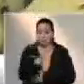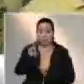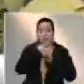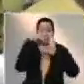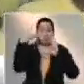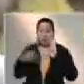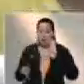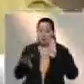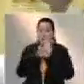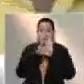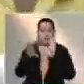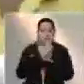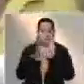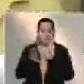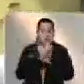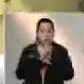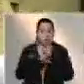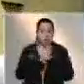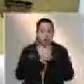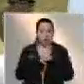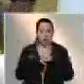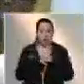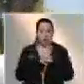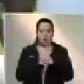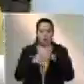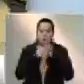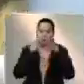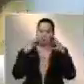derechos constitucionales.